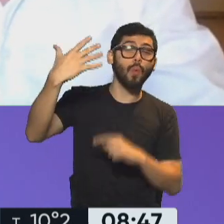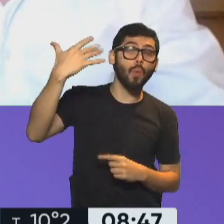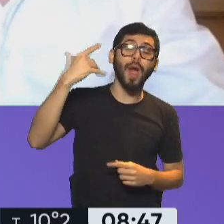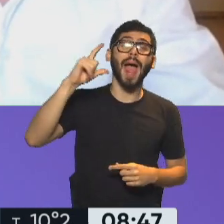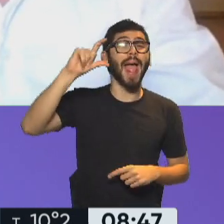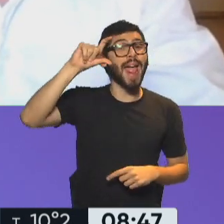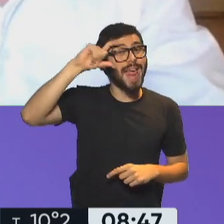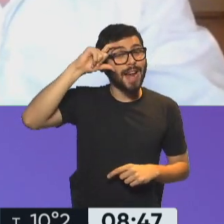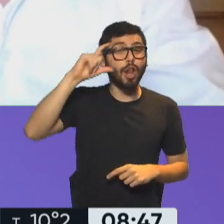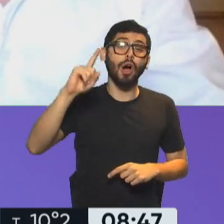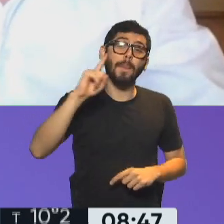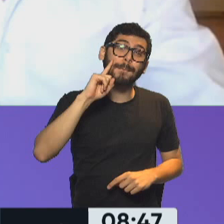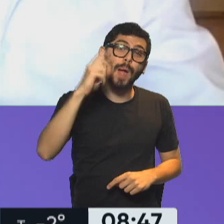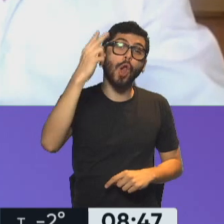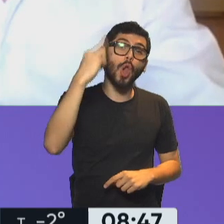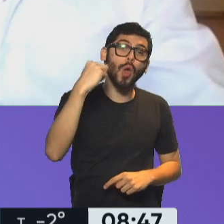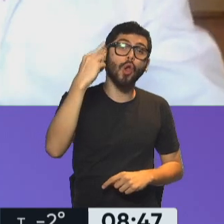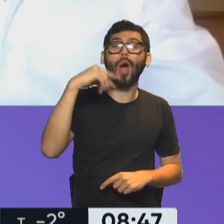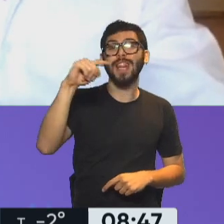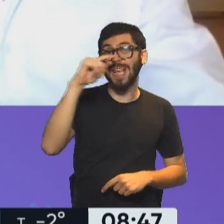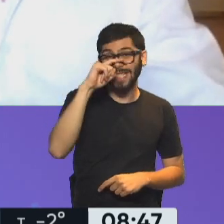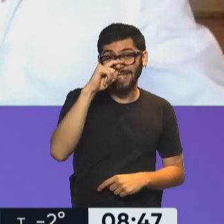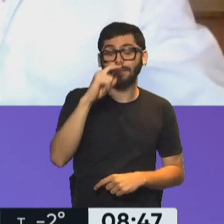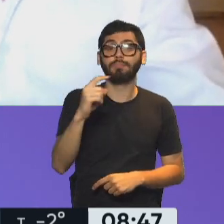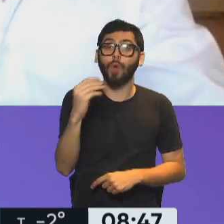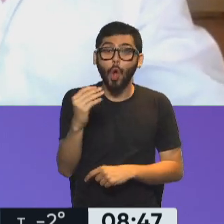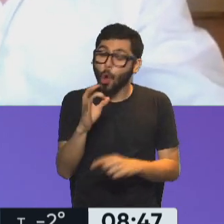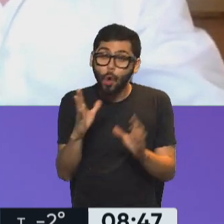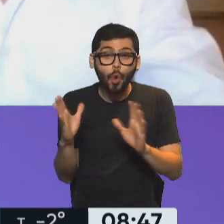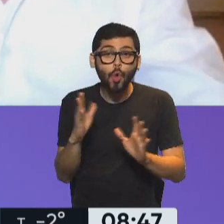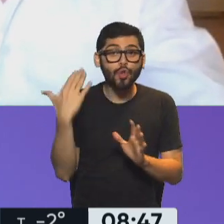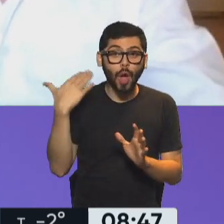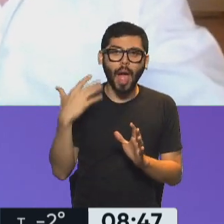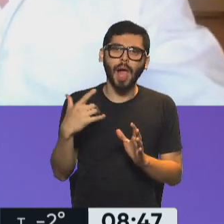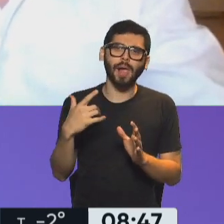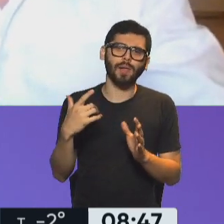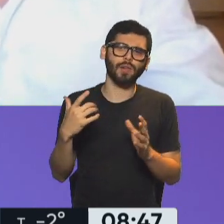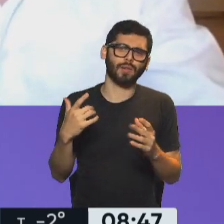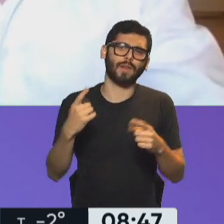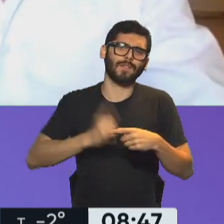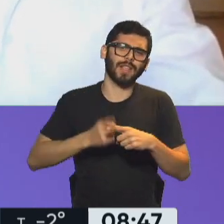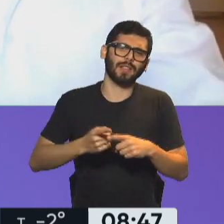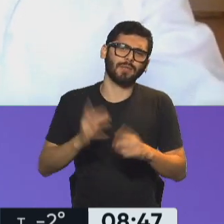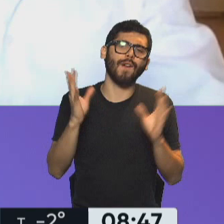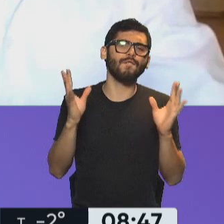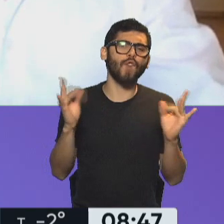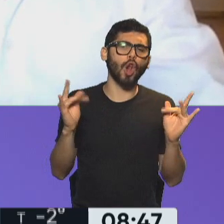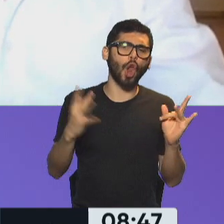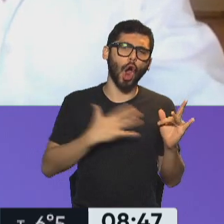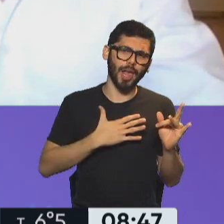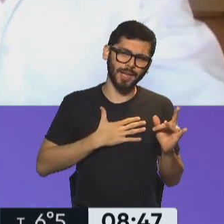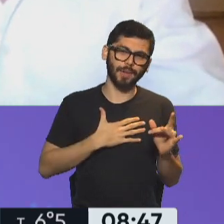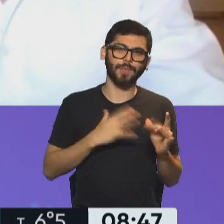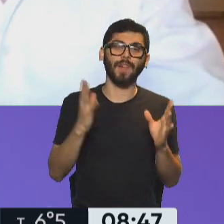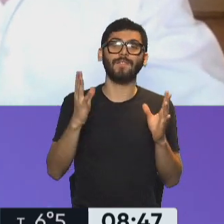de 1997. ¿Por qué? Porque se estaba desarrollando el más tradicional de nuestros festivales folclóricos, el Festival